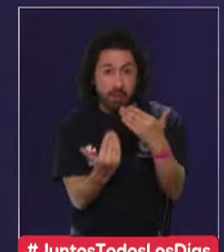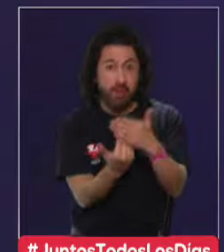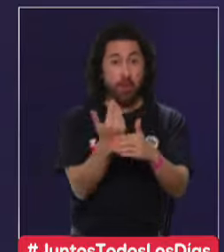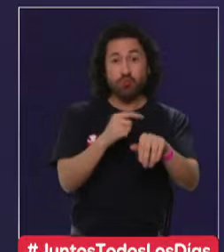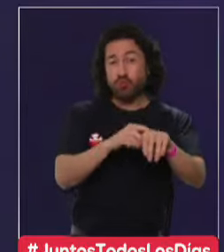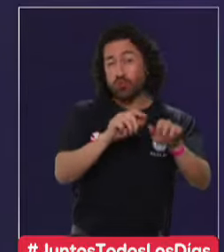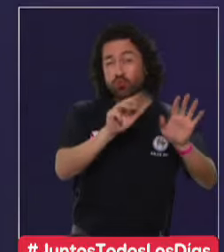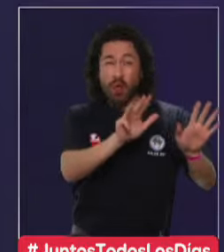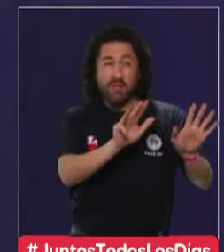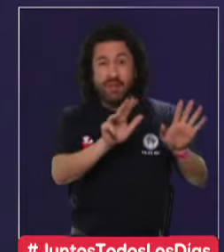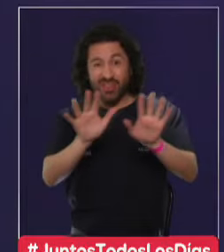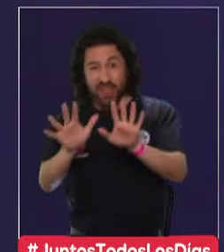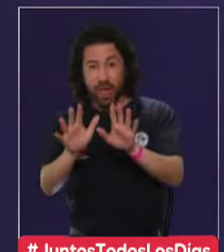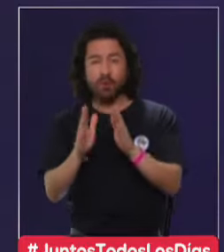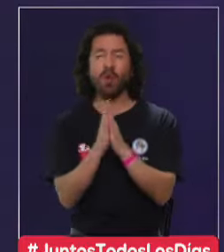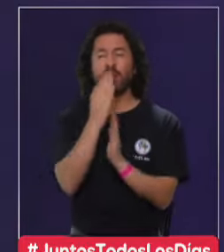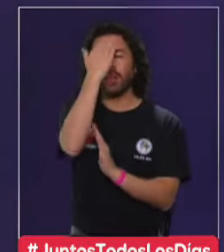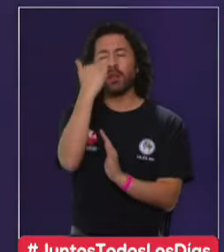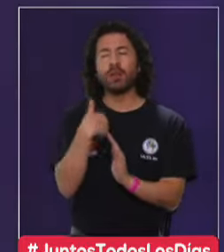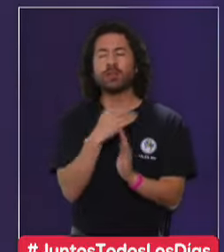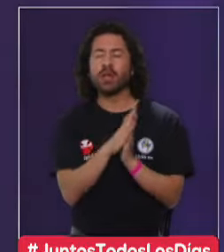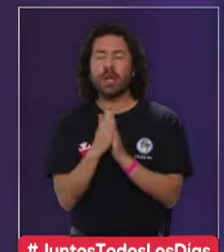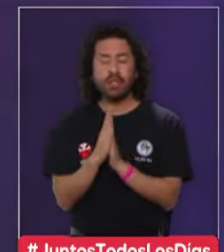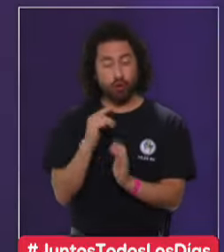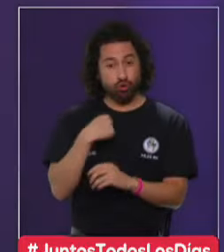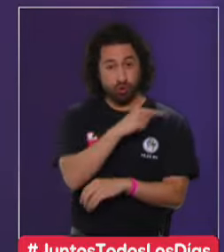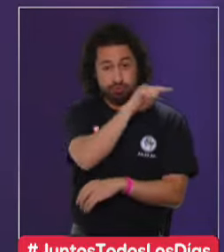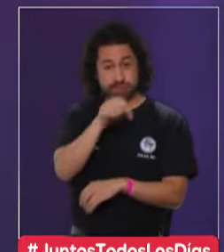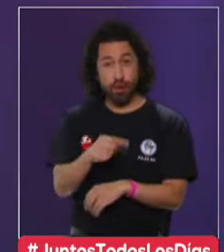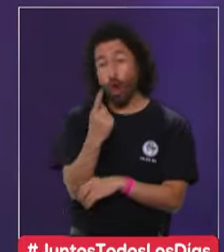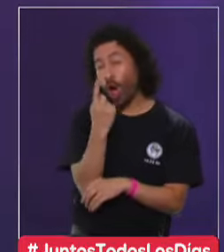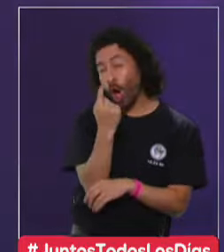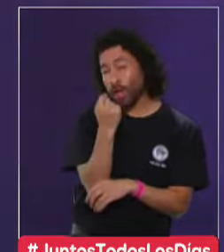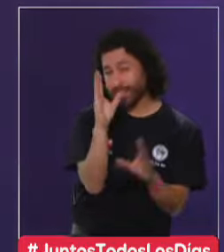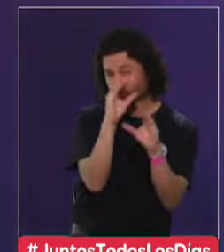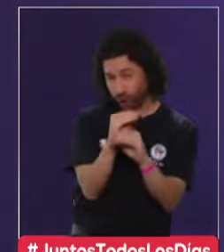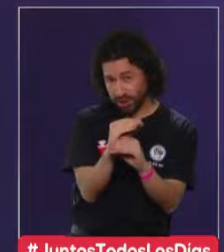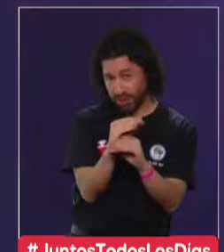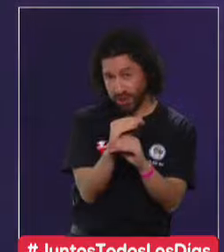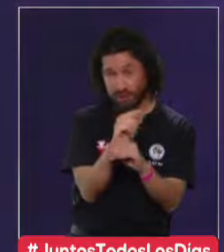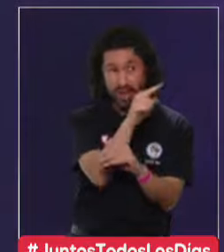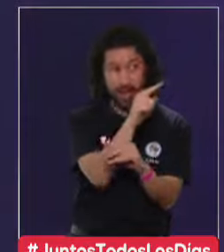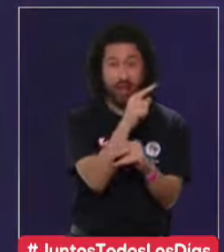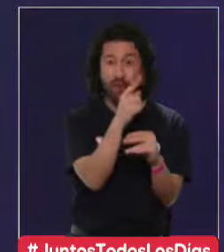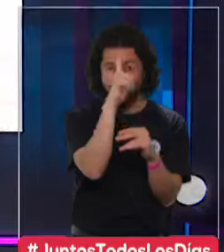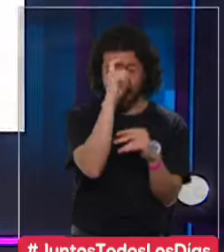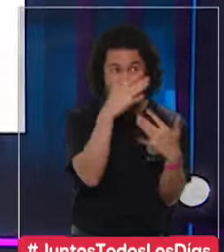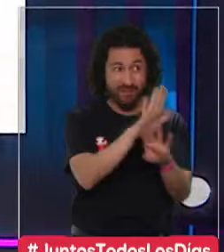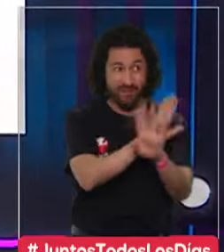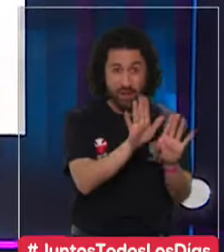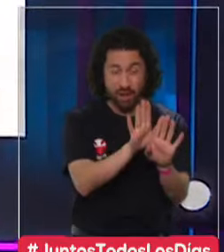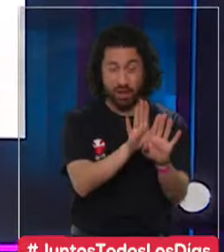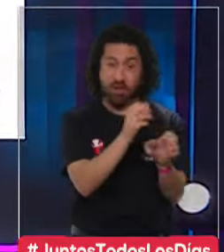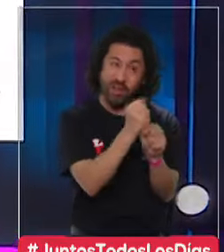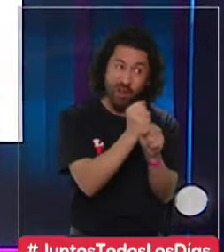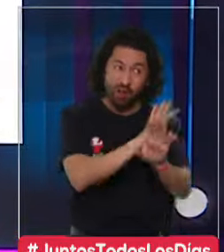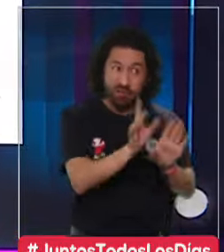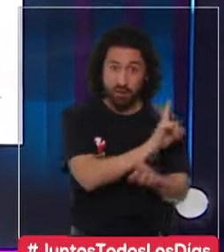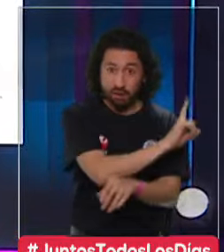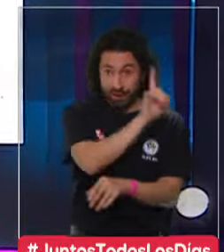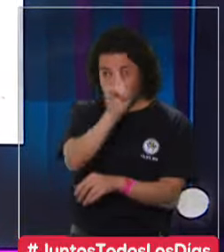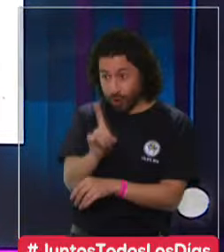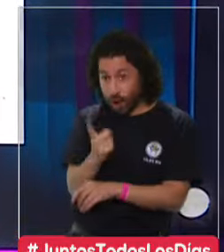las 10 rezando y yo llegaba a las 11 de la noche después de estar en el turno. Yo hacía turno, así éramos